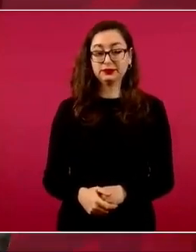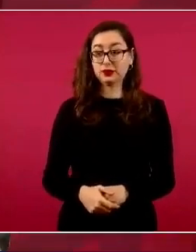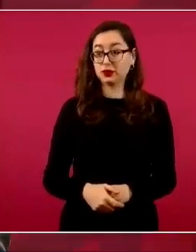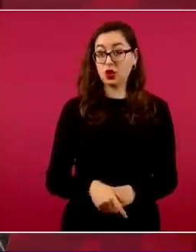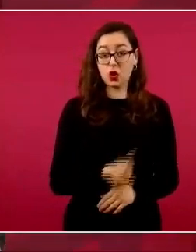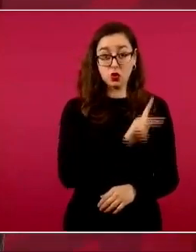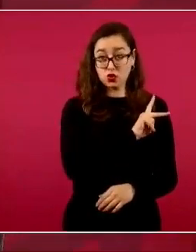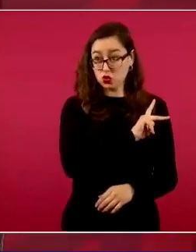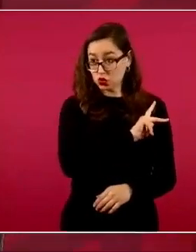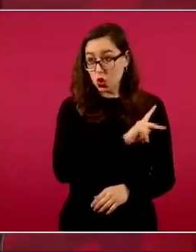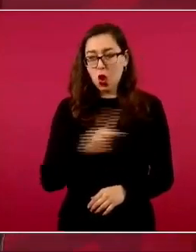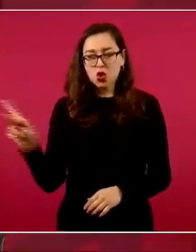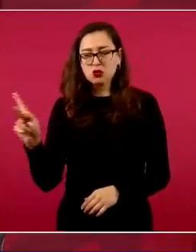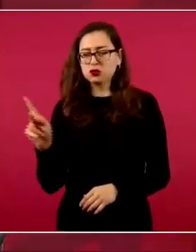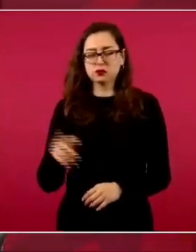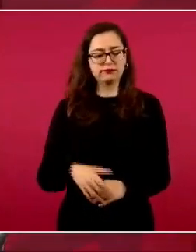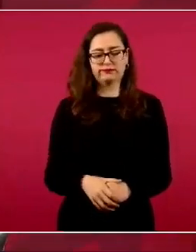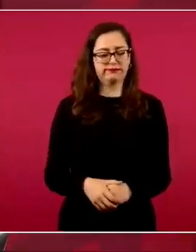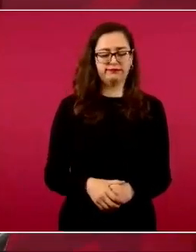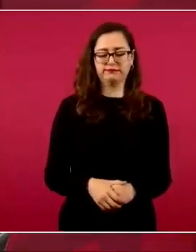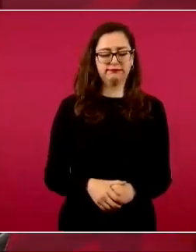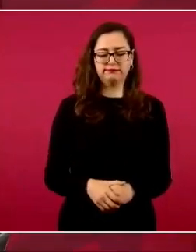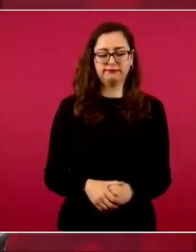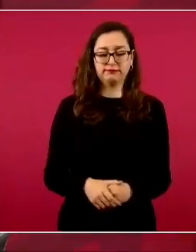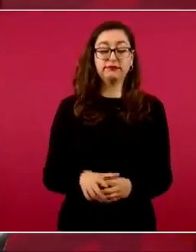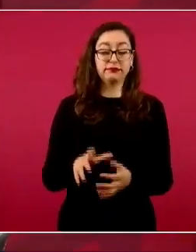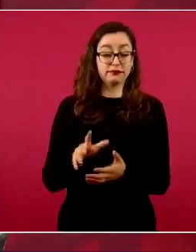pero la mayoría